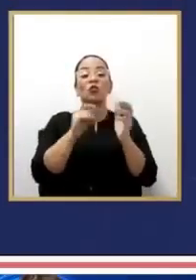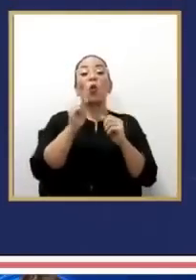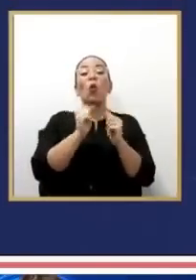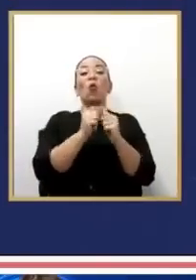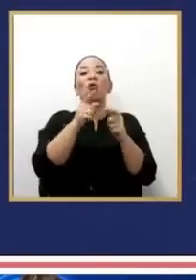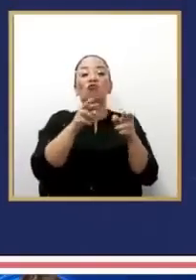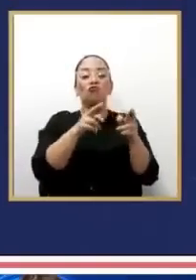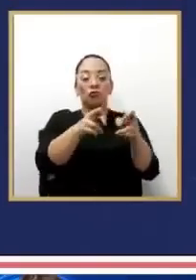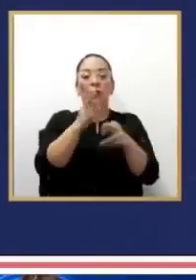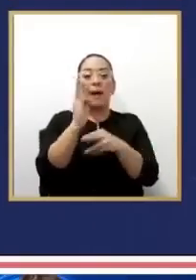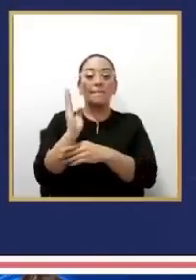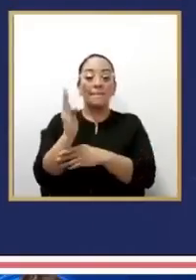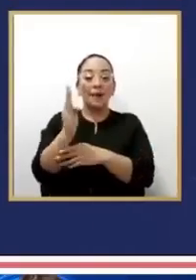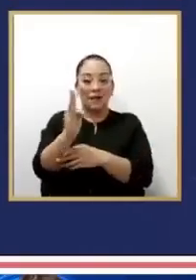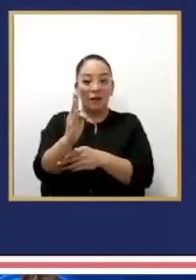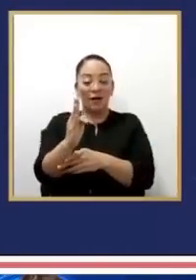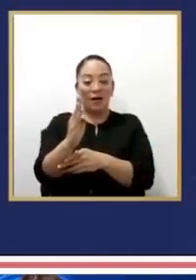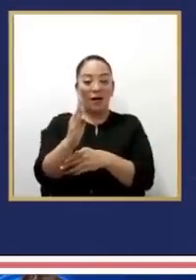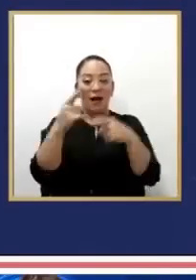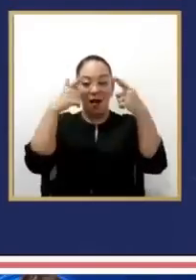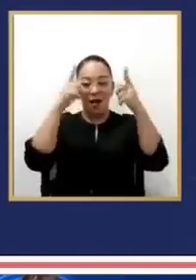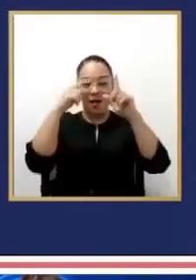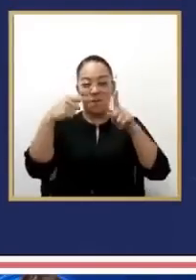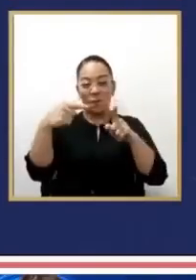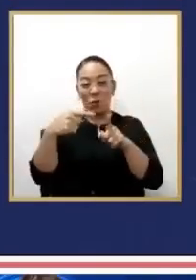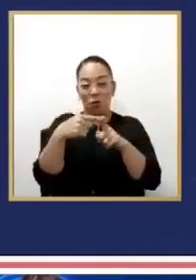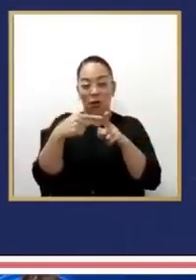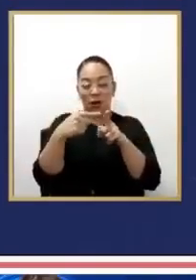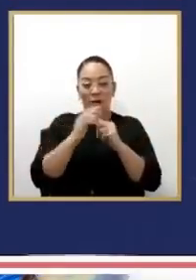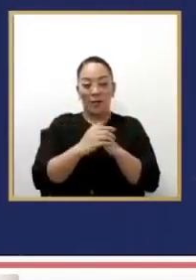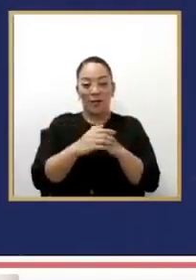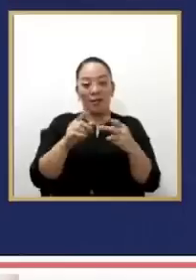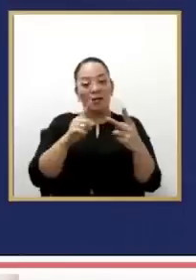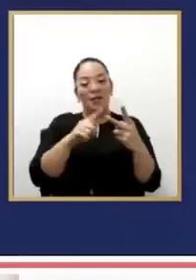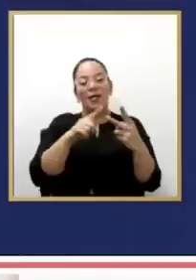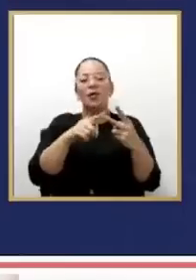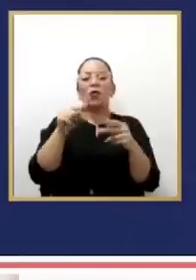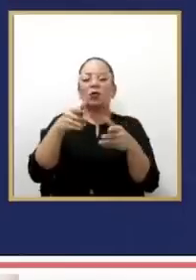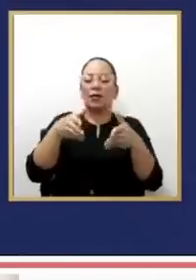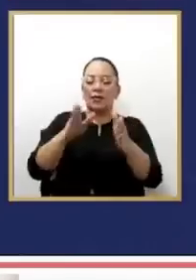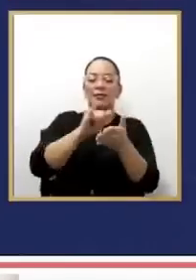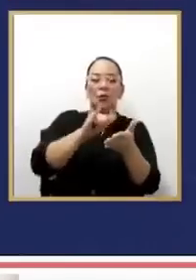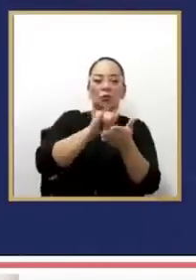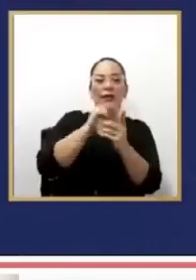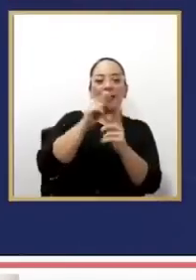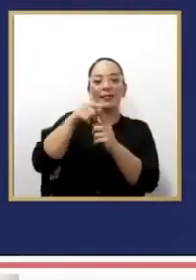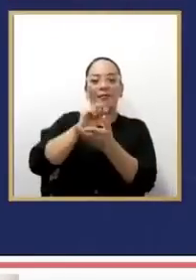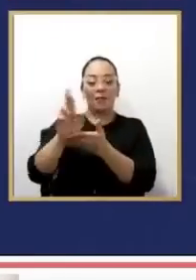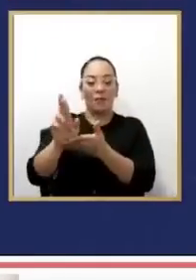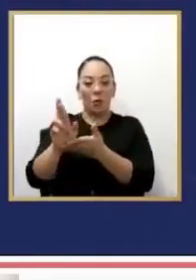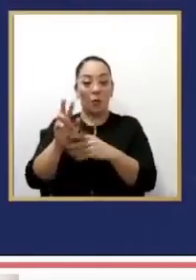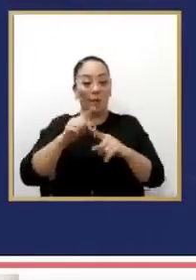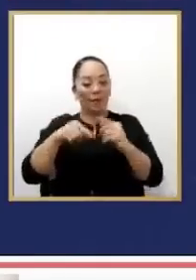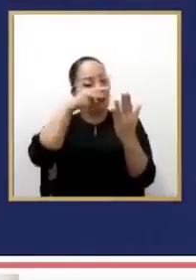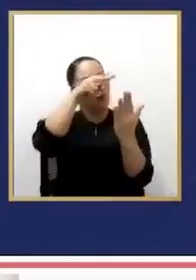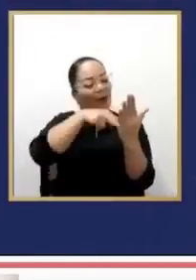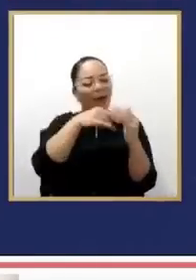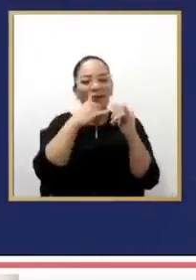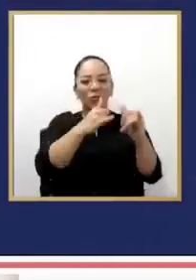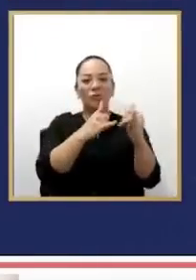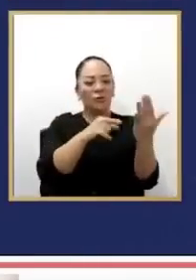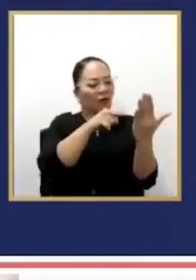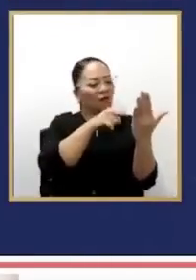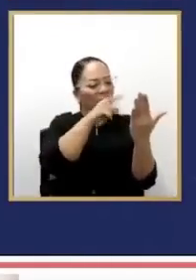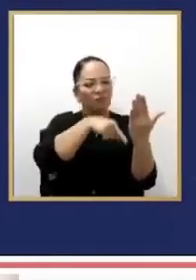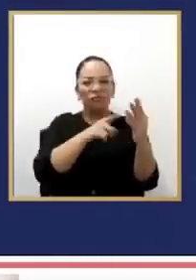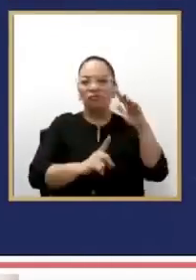ruta Barranca-Limonal y con el corredor vial San José-San Ramón. Y resulta que uno lee la denuncia y no sale su nombre.